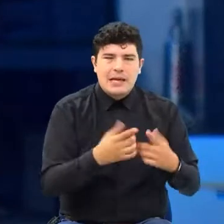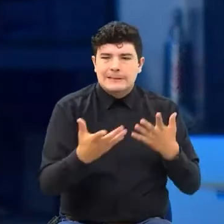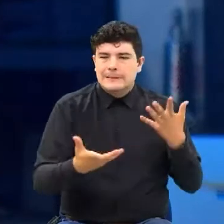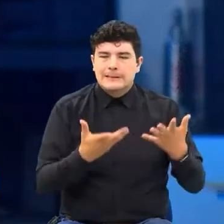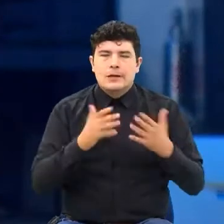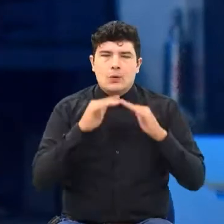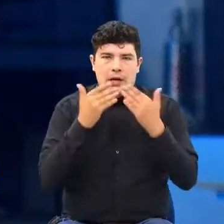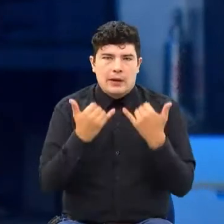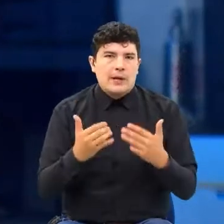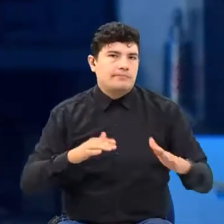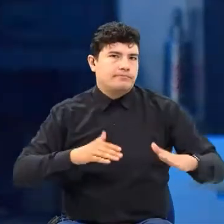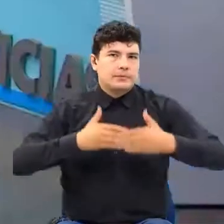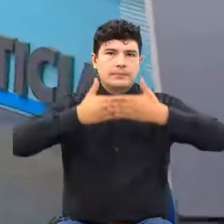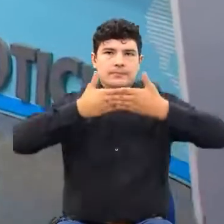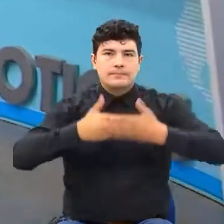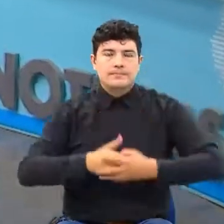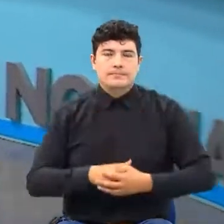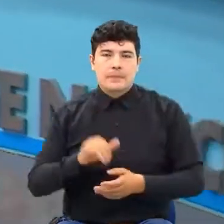noticia. Iván.